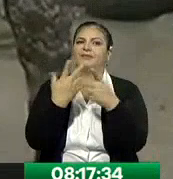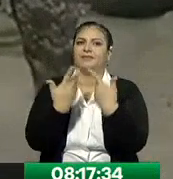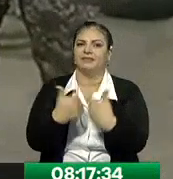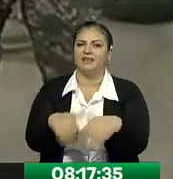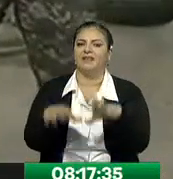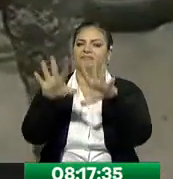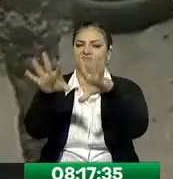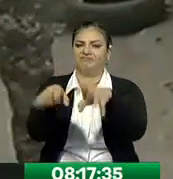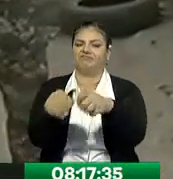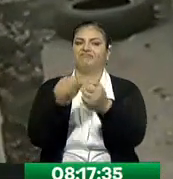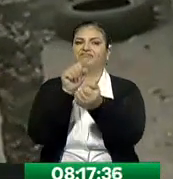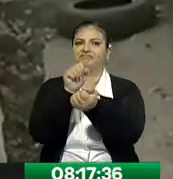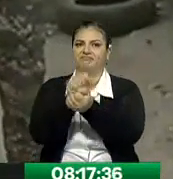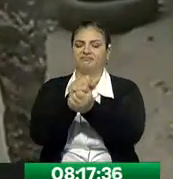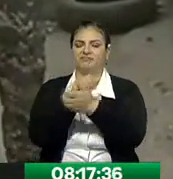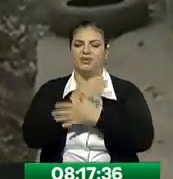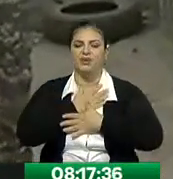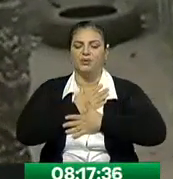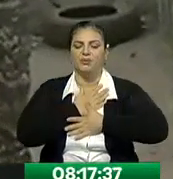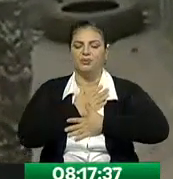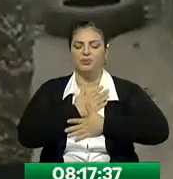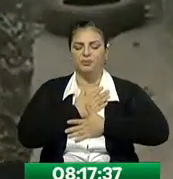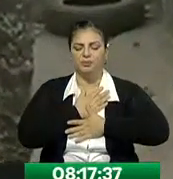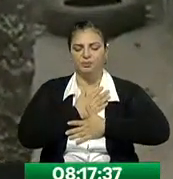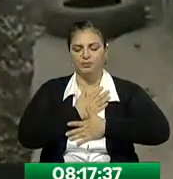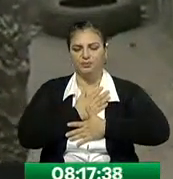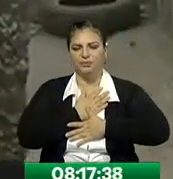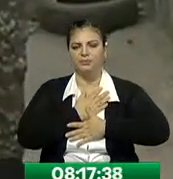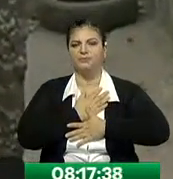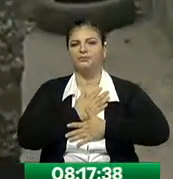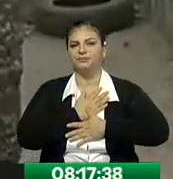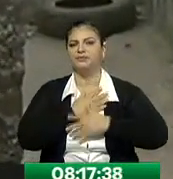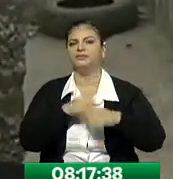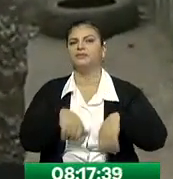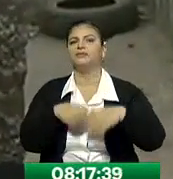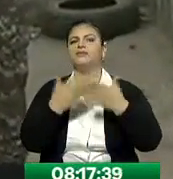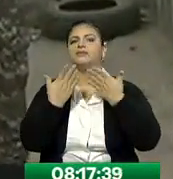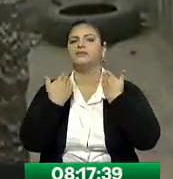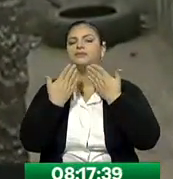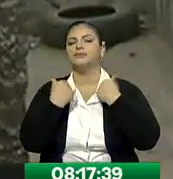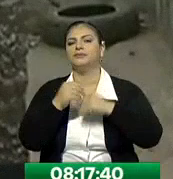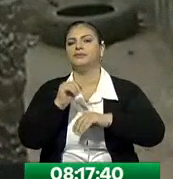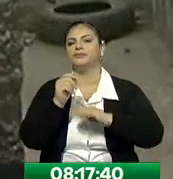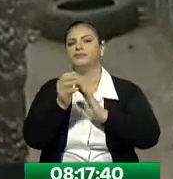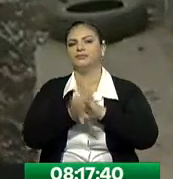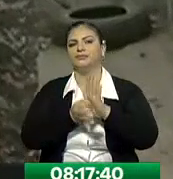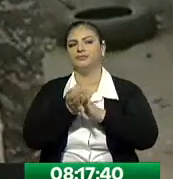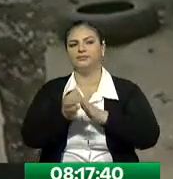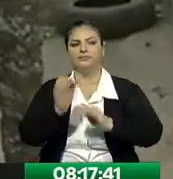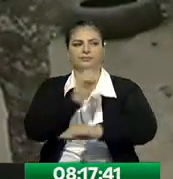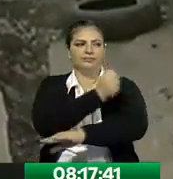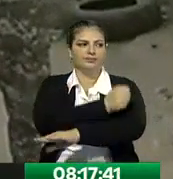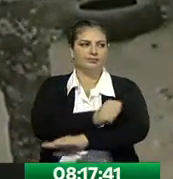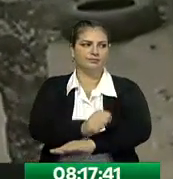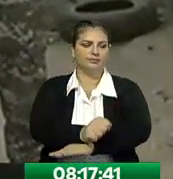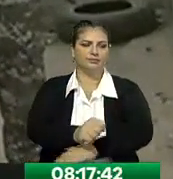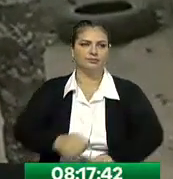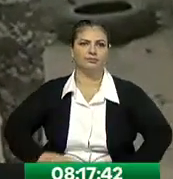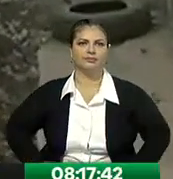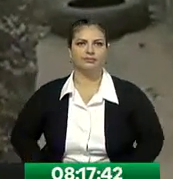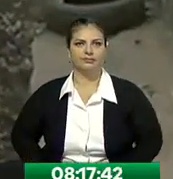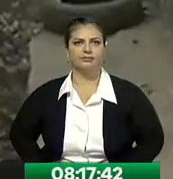de una manera más segura por las calles de Guayaquil, Durán y San Borondón, que es donde operaba esta banda.